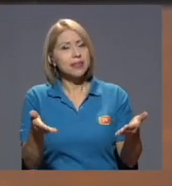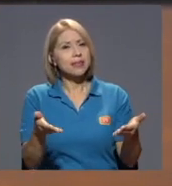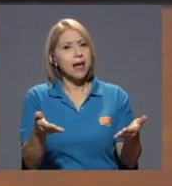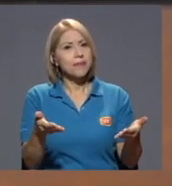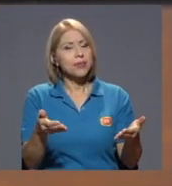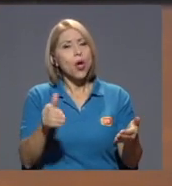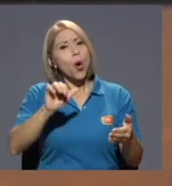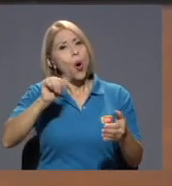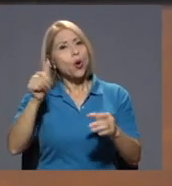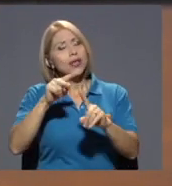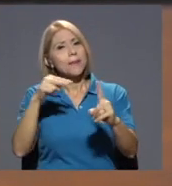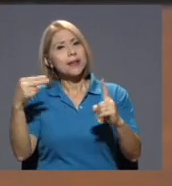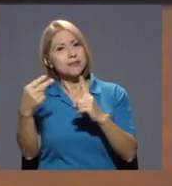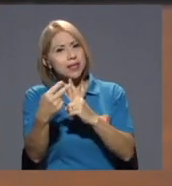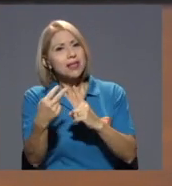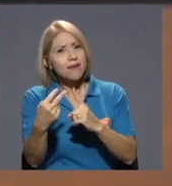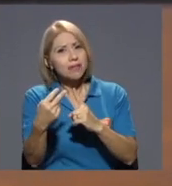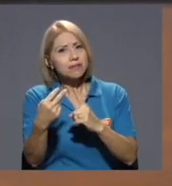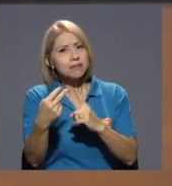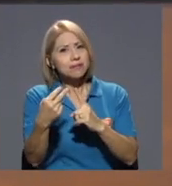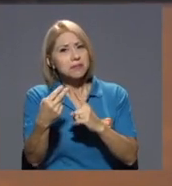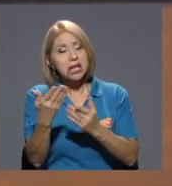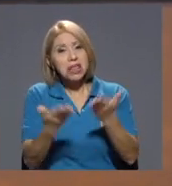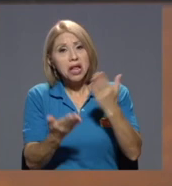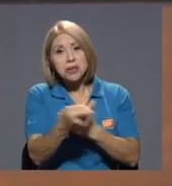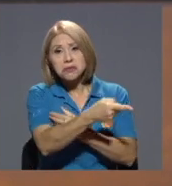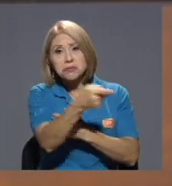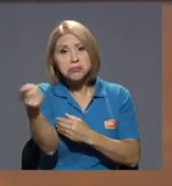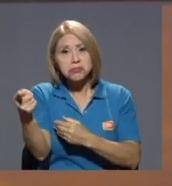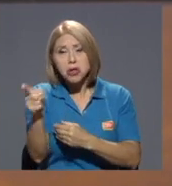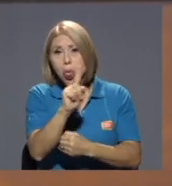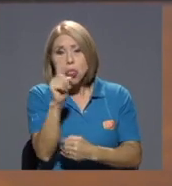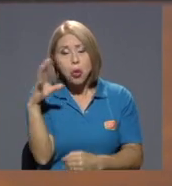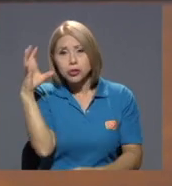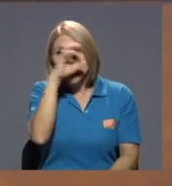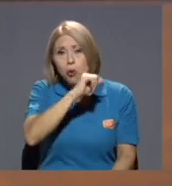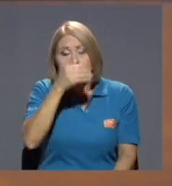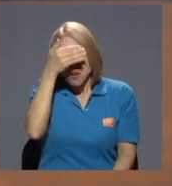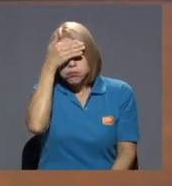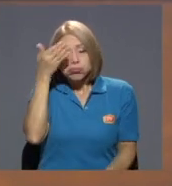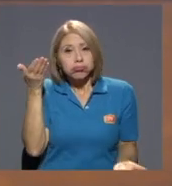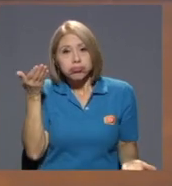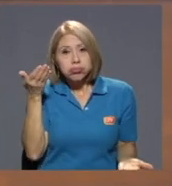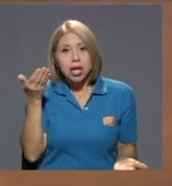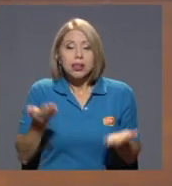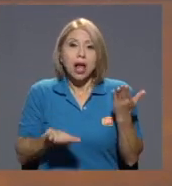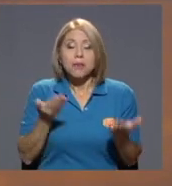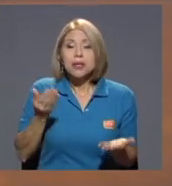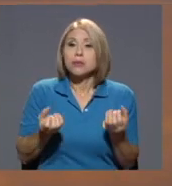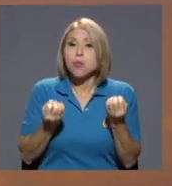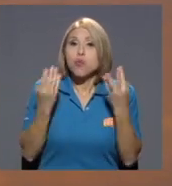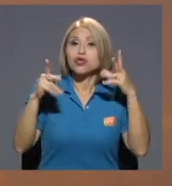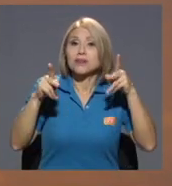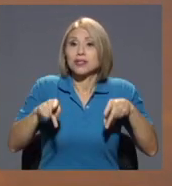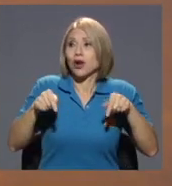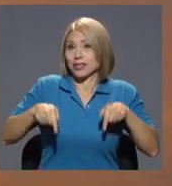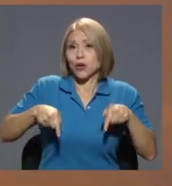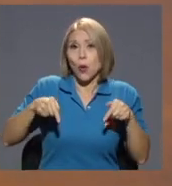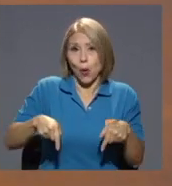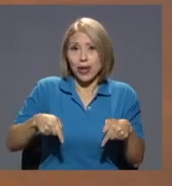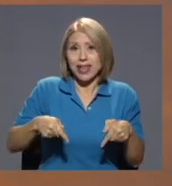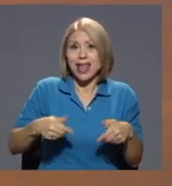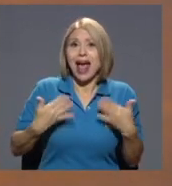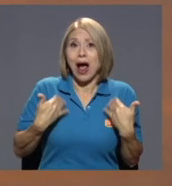perspectiva que en momentos determinados de la ciudadanía no no no pudo ver y que hoy muchas personas como ustedes dicen van a pasar un